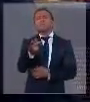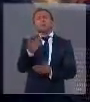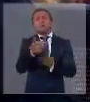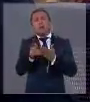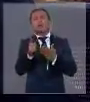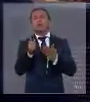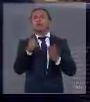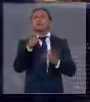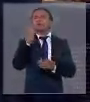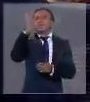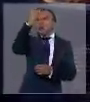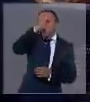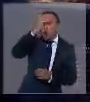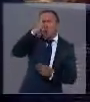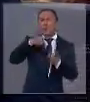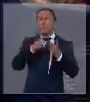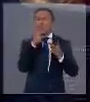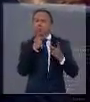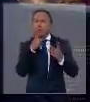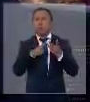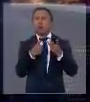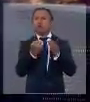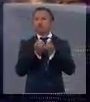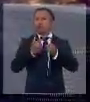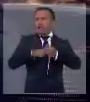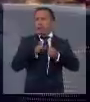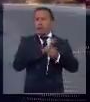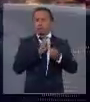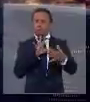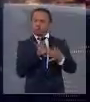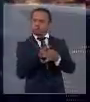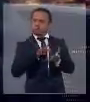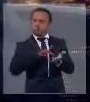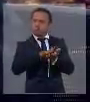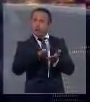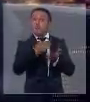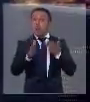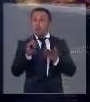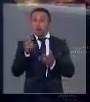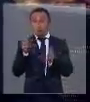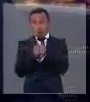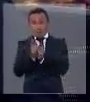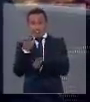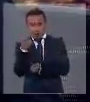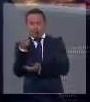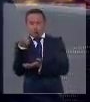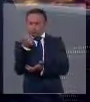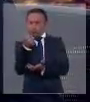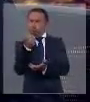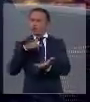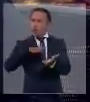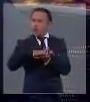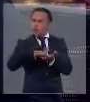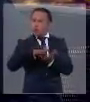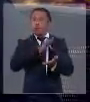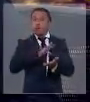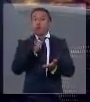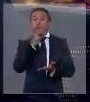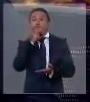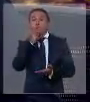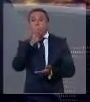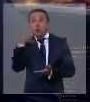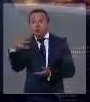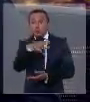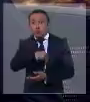psicológicos, sociales, pero sobre todo presupuestales, pensaría usted para que la familia se implique en la educación de sus